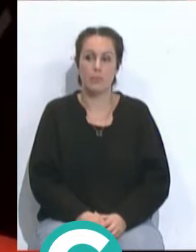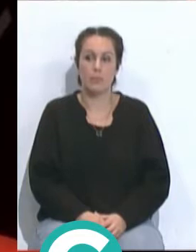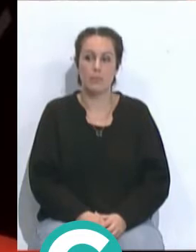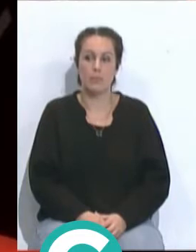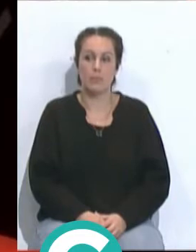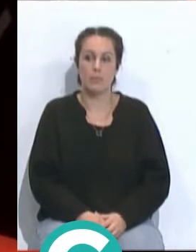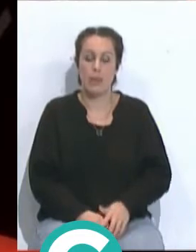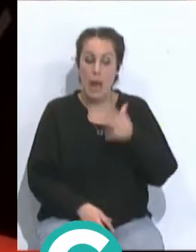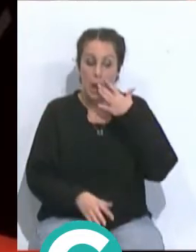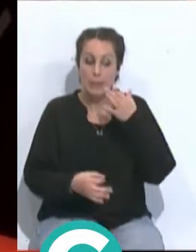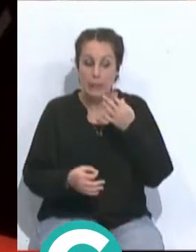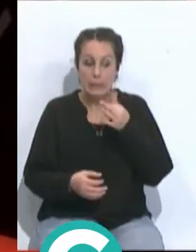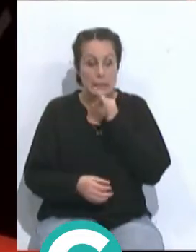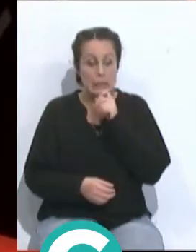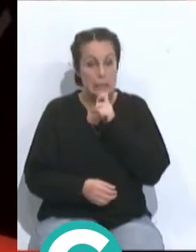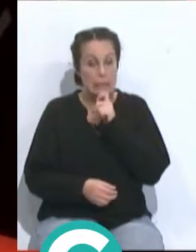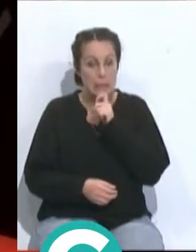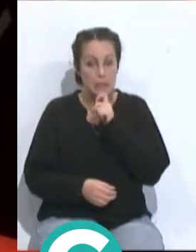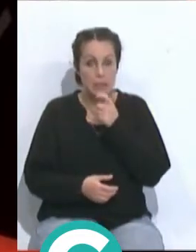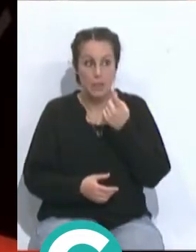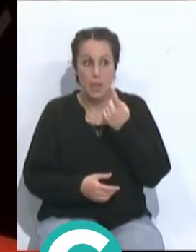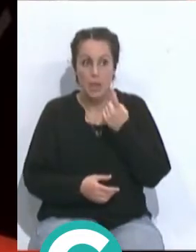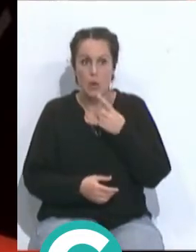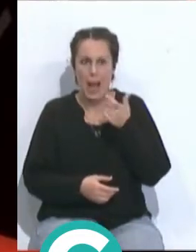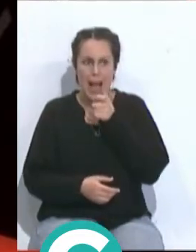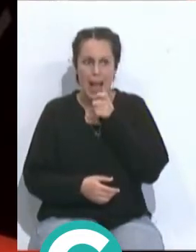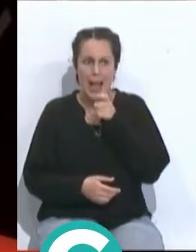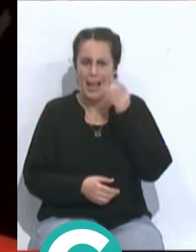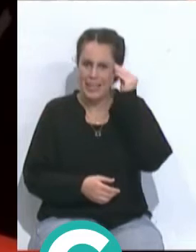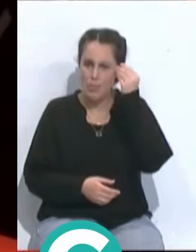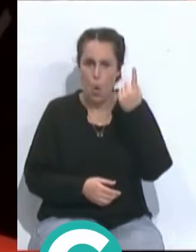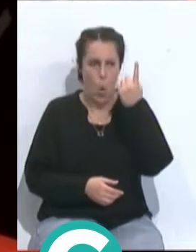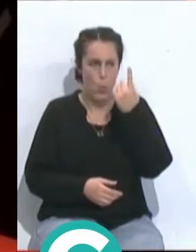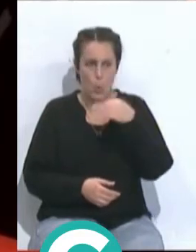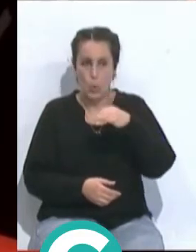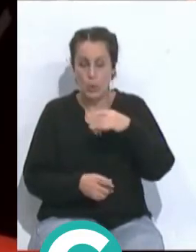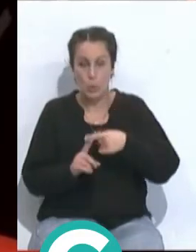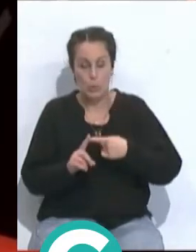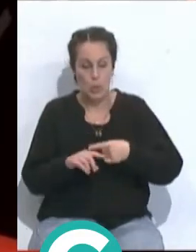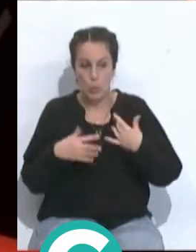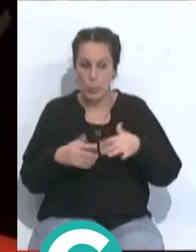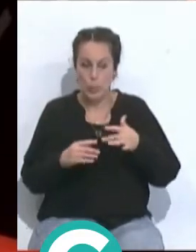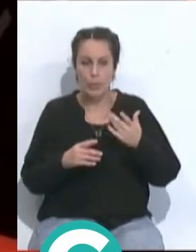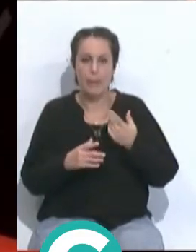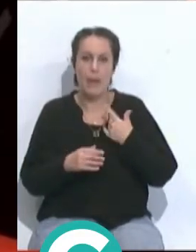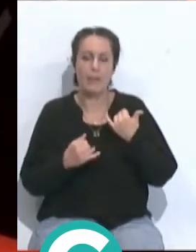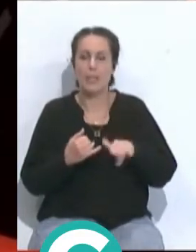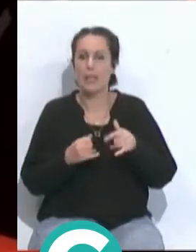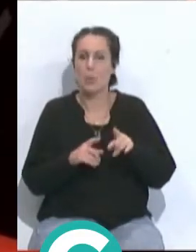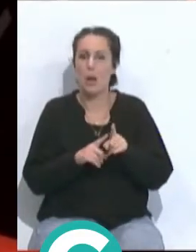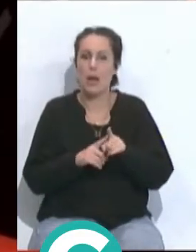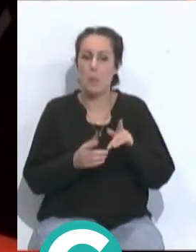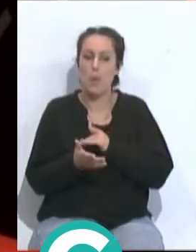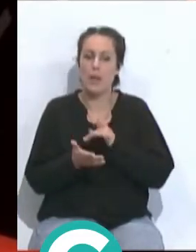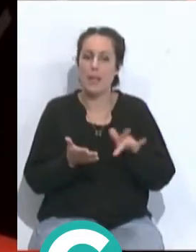es que realmente es muy difícil uh-huh. solamente usar un adjetivo, ¿no? Para su obra. Al final pasa con los